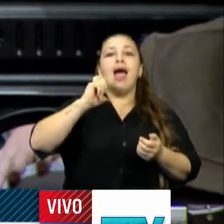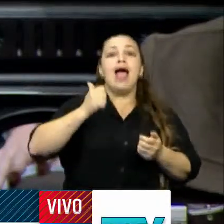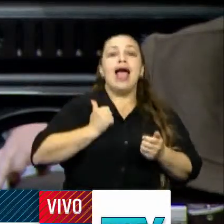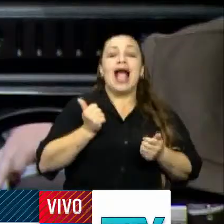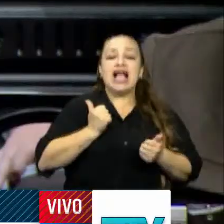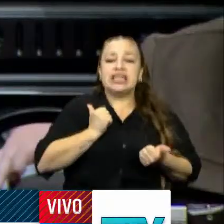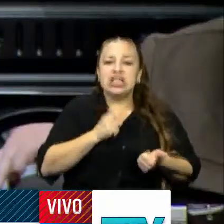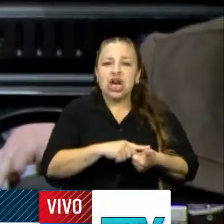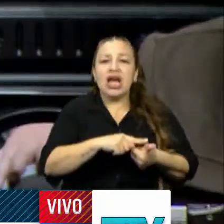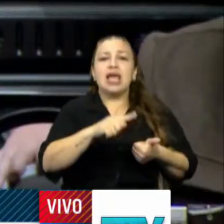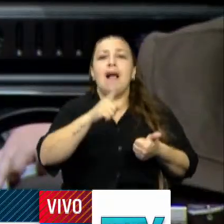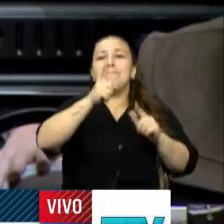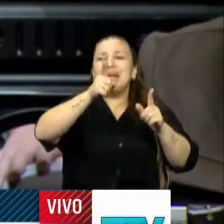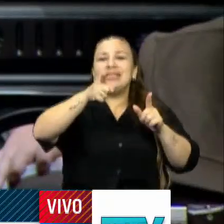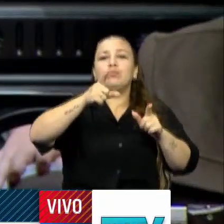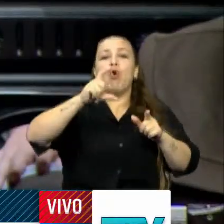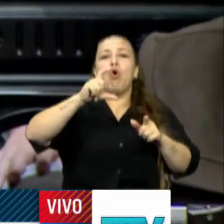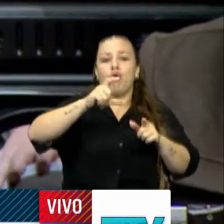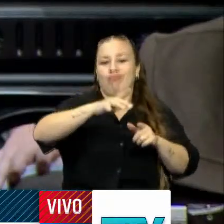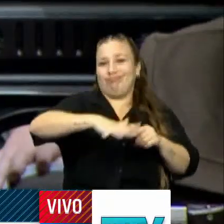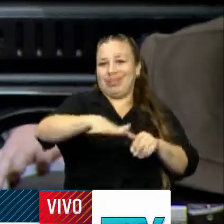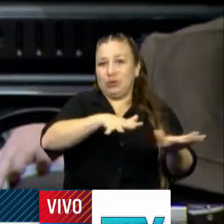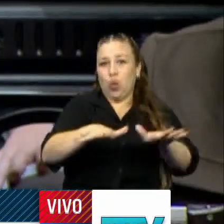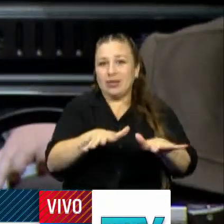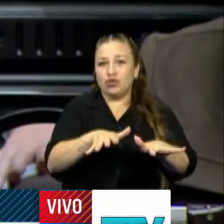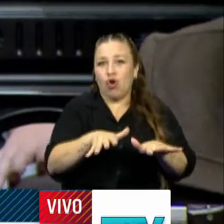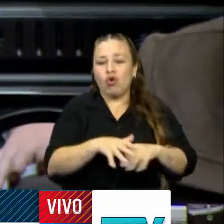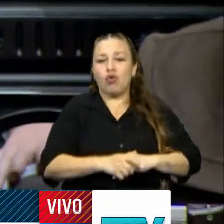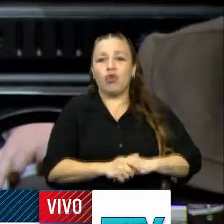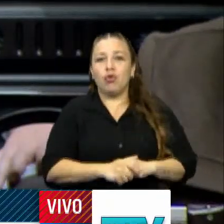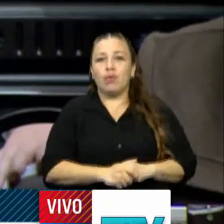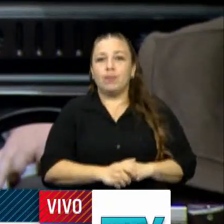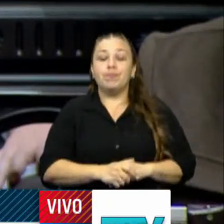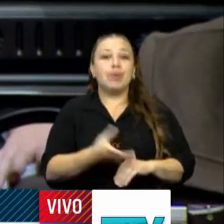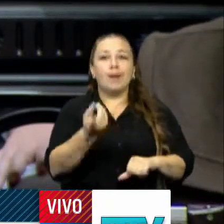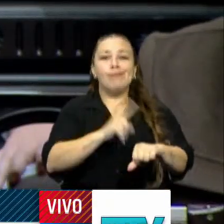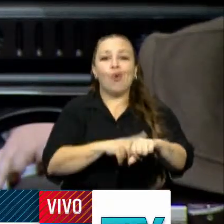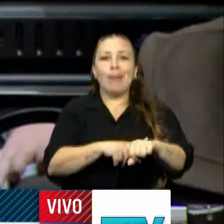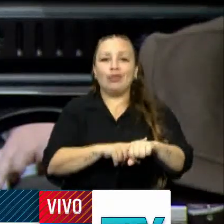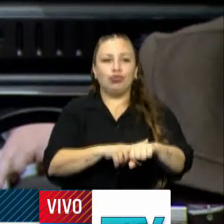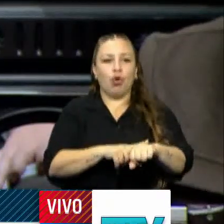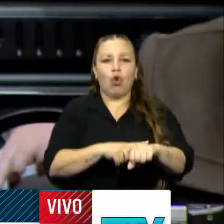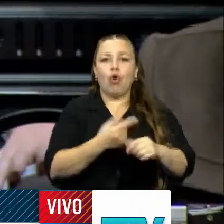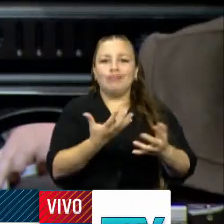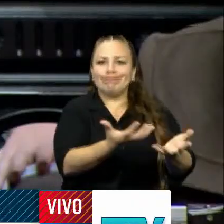mismo caso, a la hora de rescatar